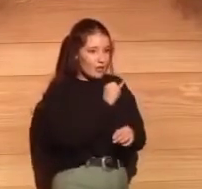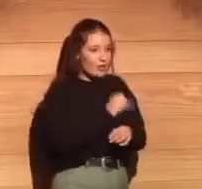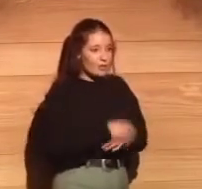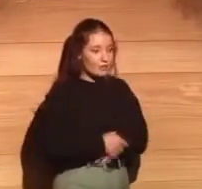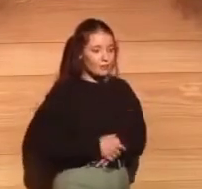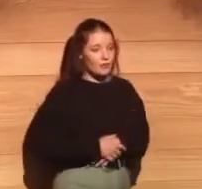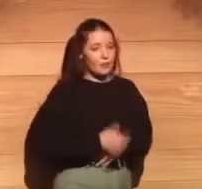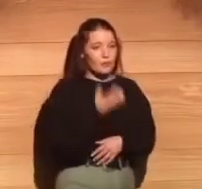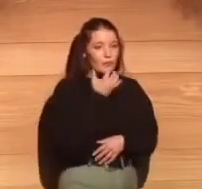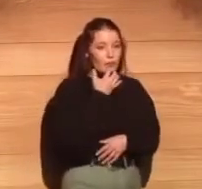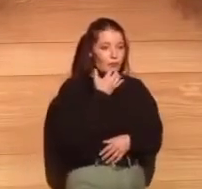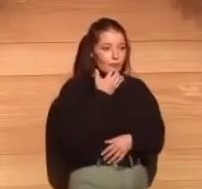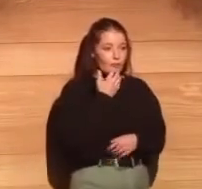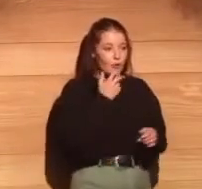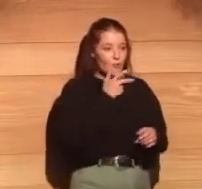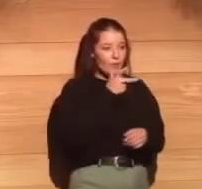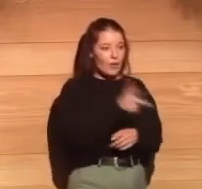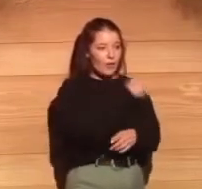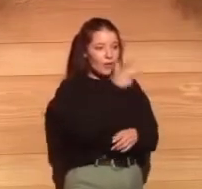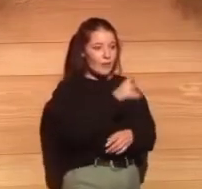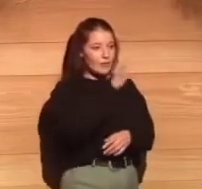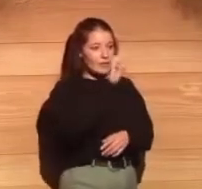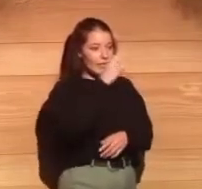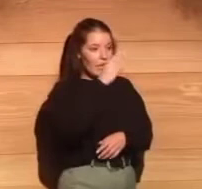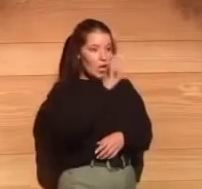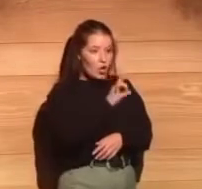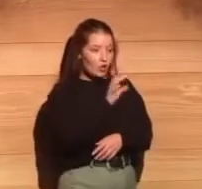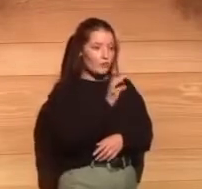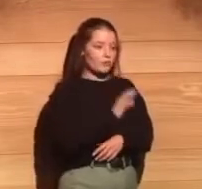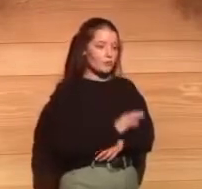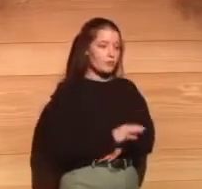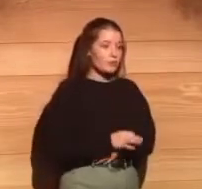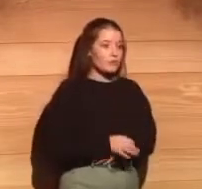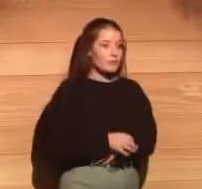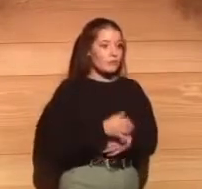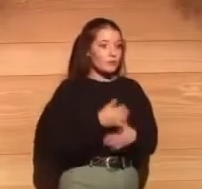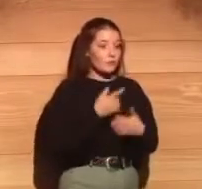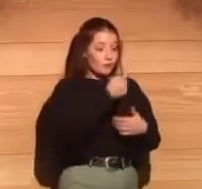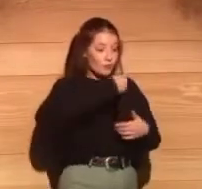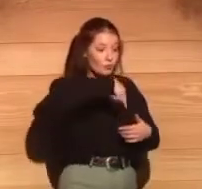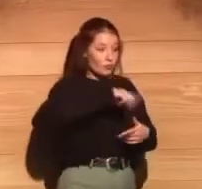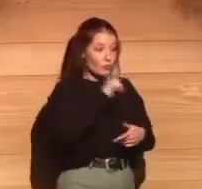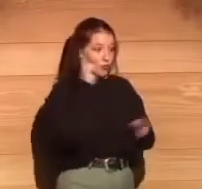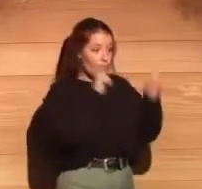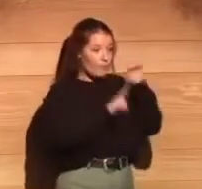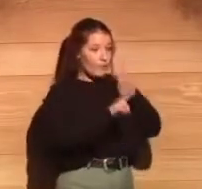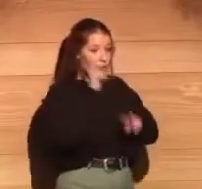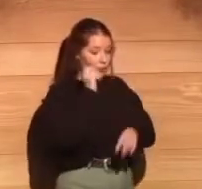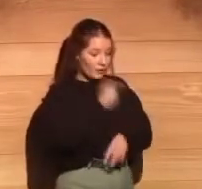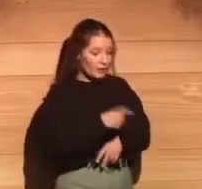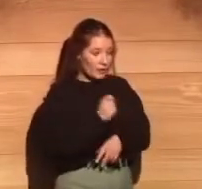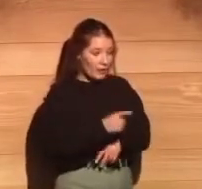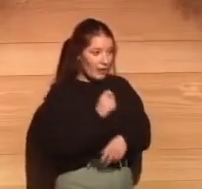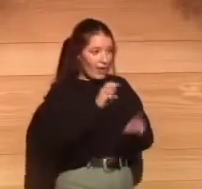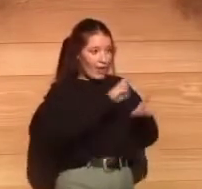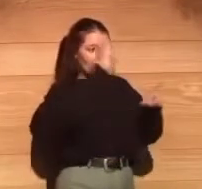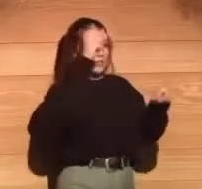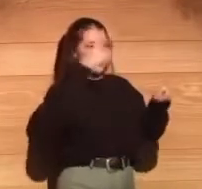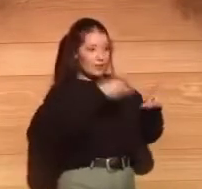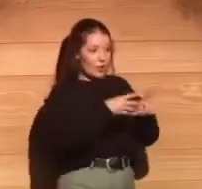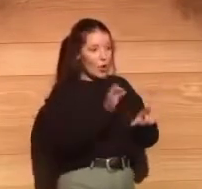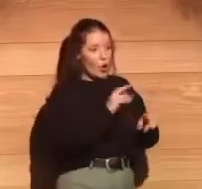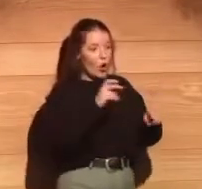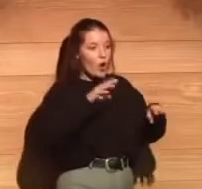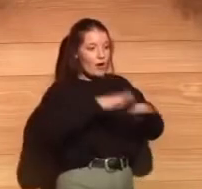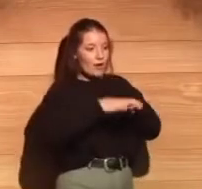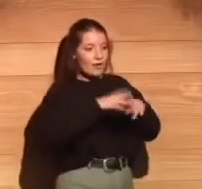esas cámaras de eco, de resonancia, que al final pensemos que como lo estamos viendo de manera permanente en el internet o en las redes